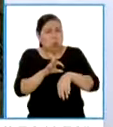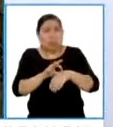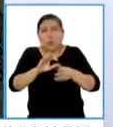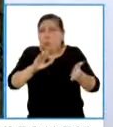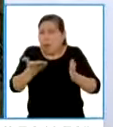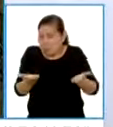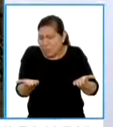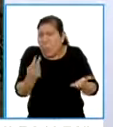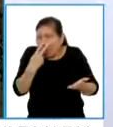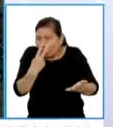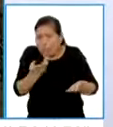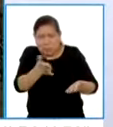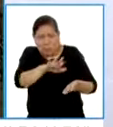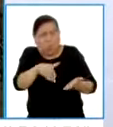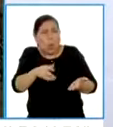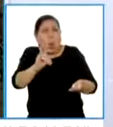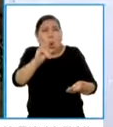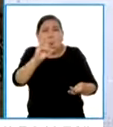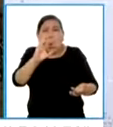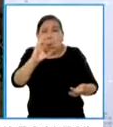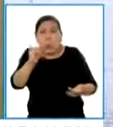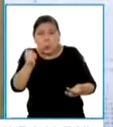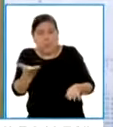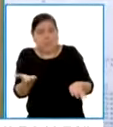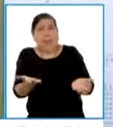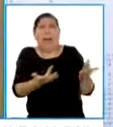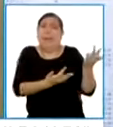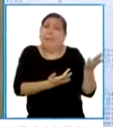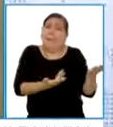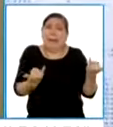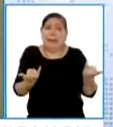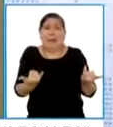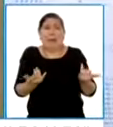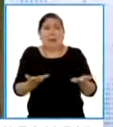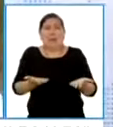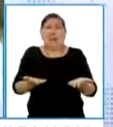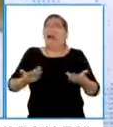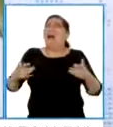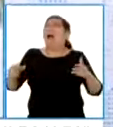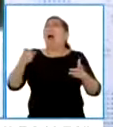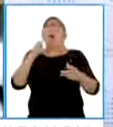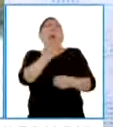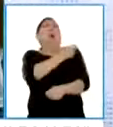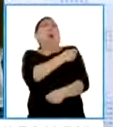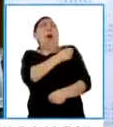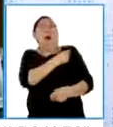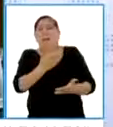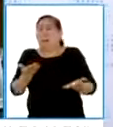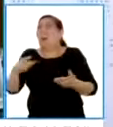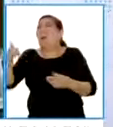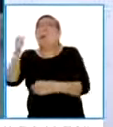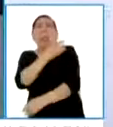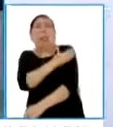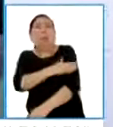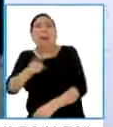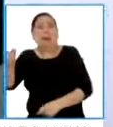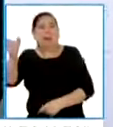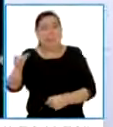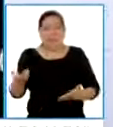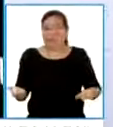han muerto, mucho personal de UCI sigue esperando la vacuna, mientras aquí se ha producido un festín con una lista privilegiada,